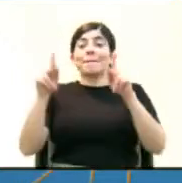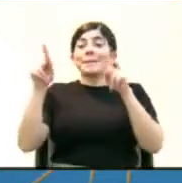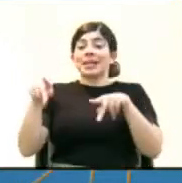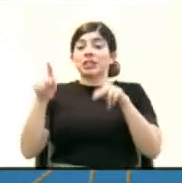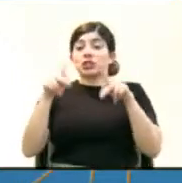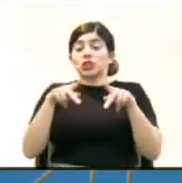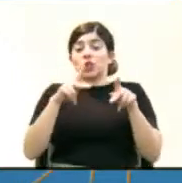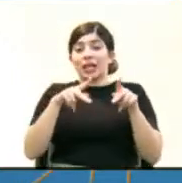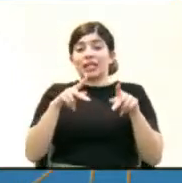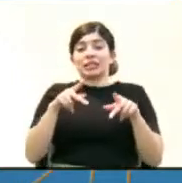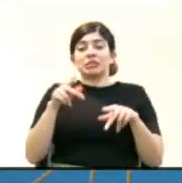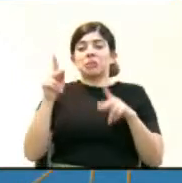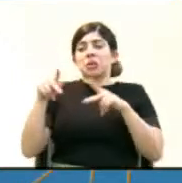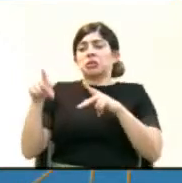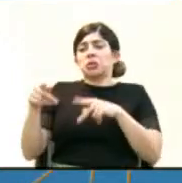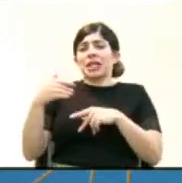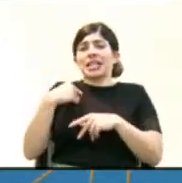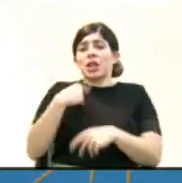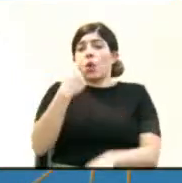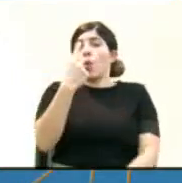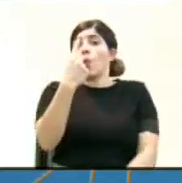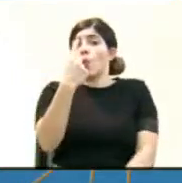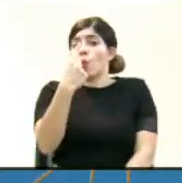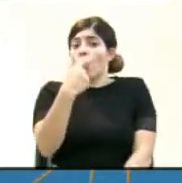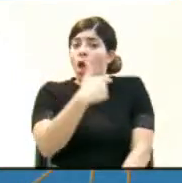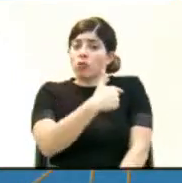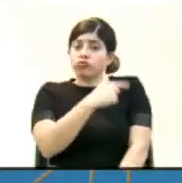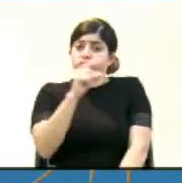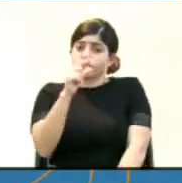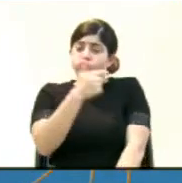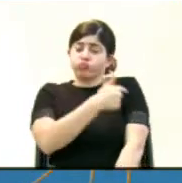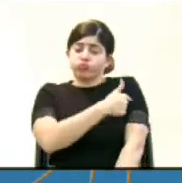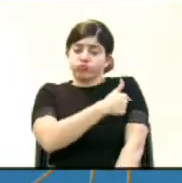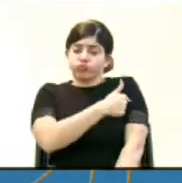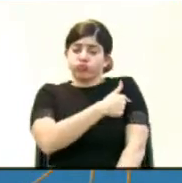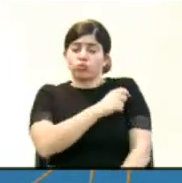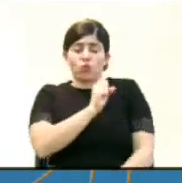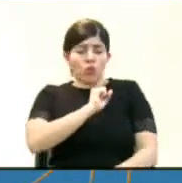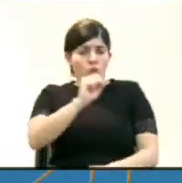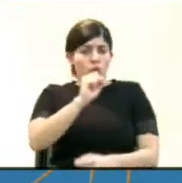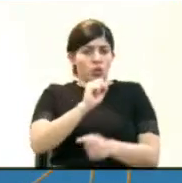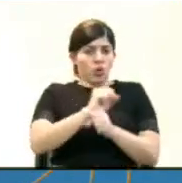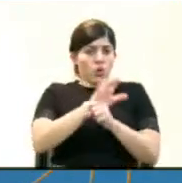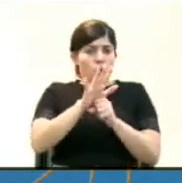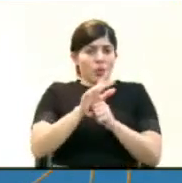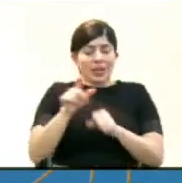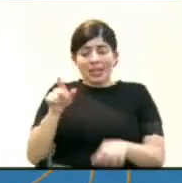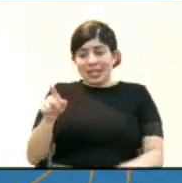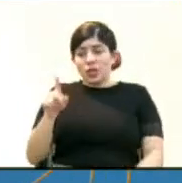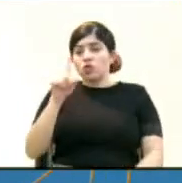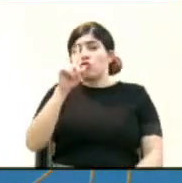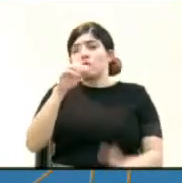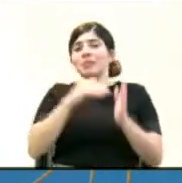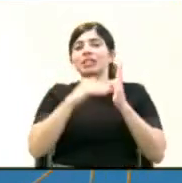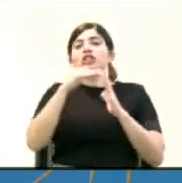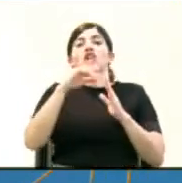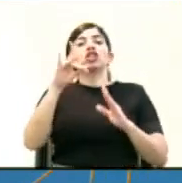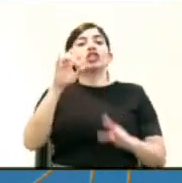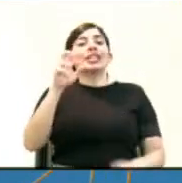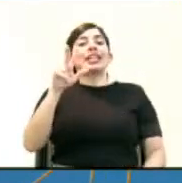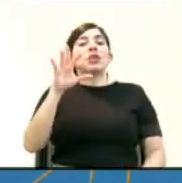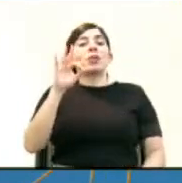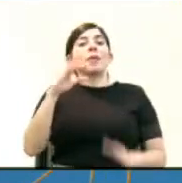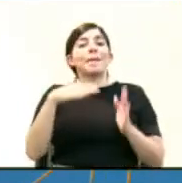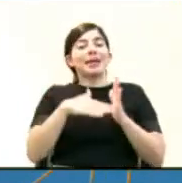personas que tienen una única dosis contra el COVID son